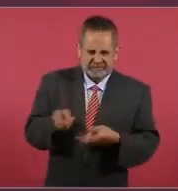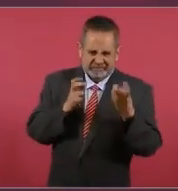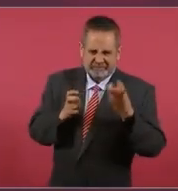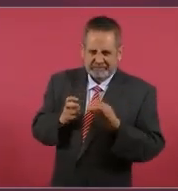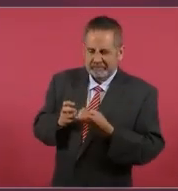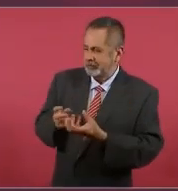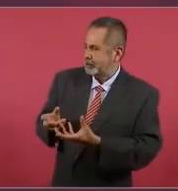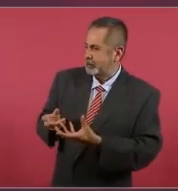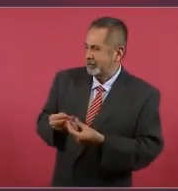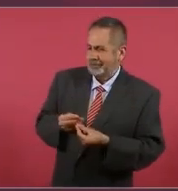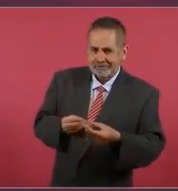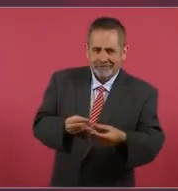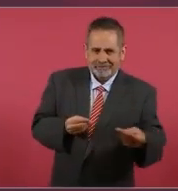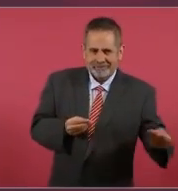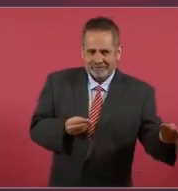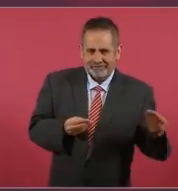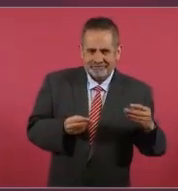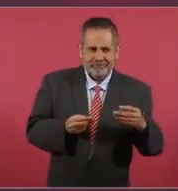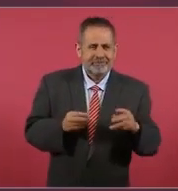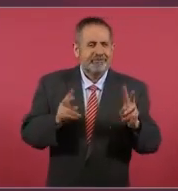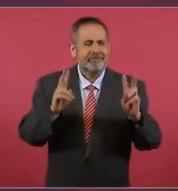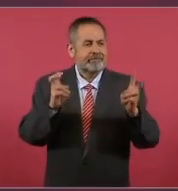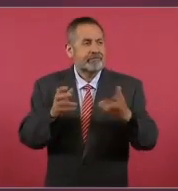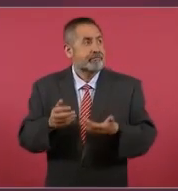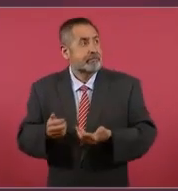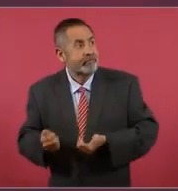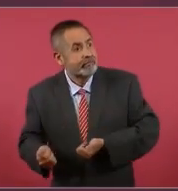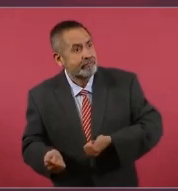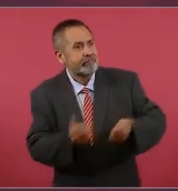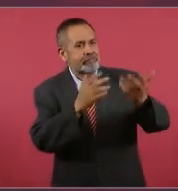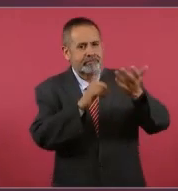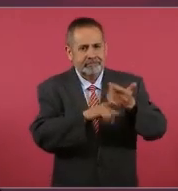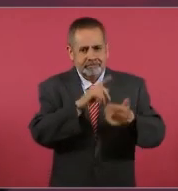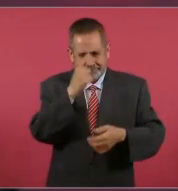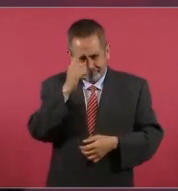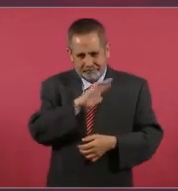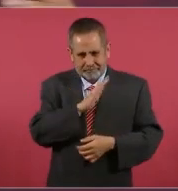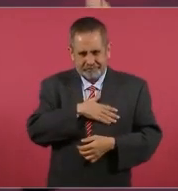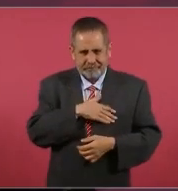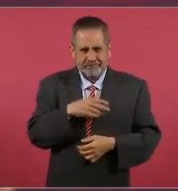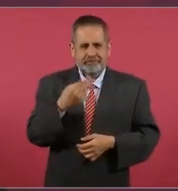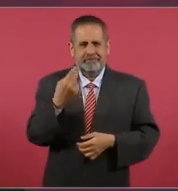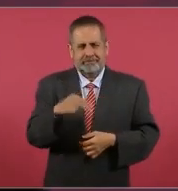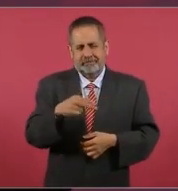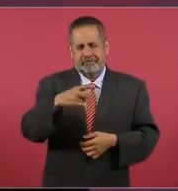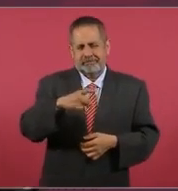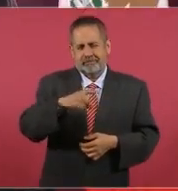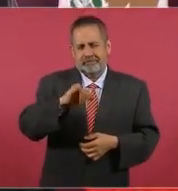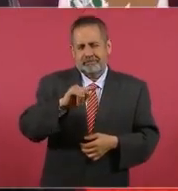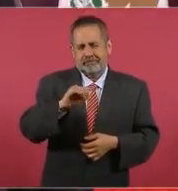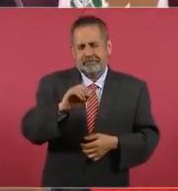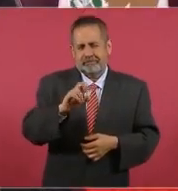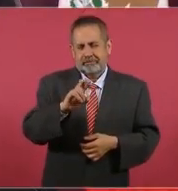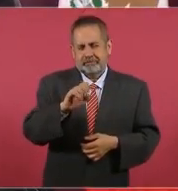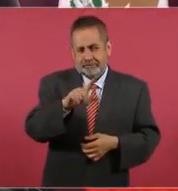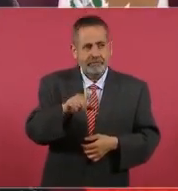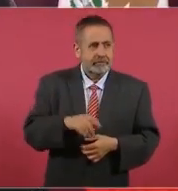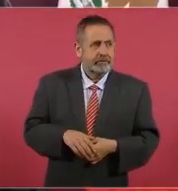de entregar lo que llamaban el quinto real a la autoridad y quedarse los soldados